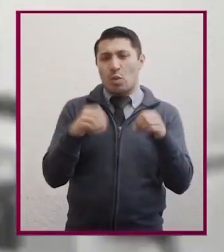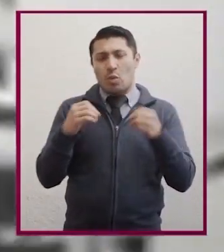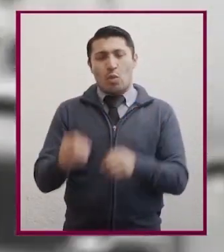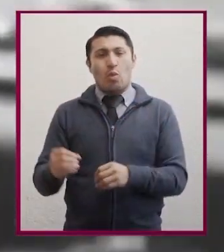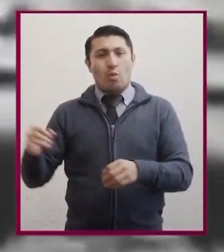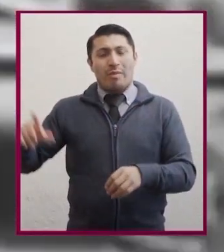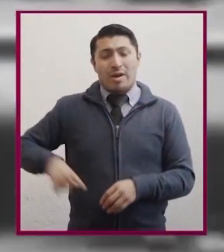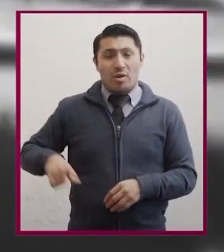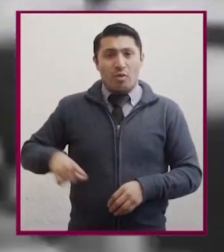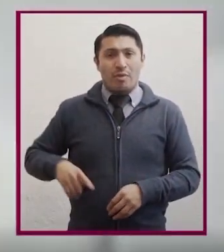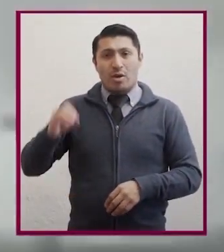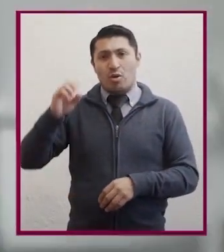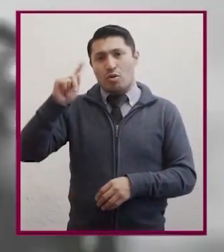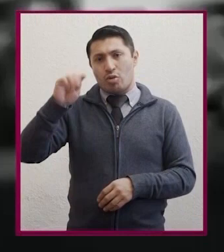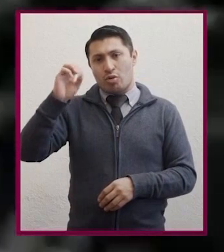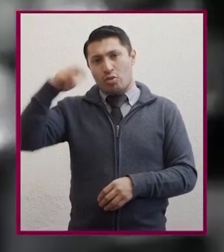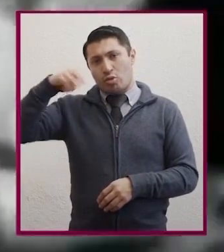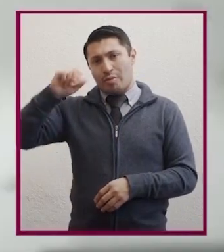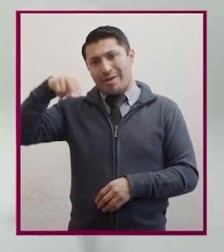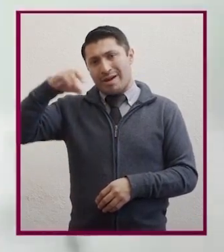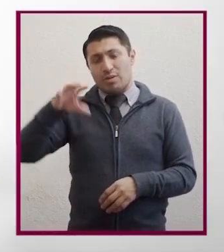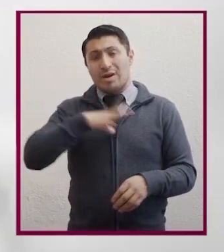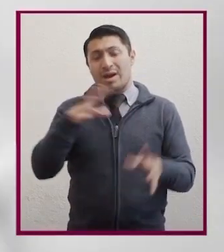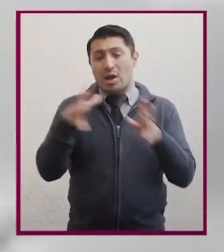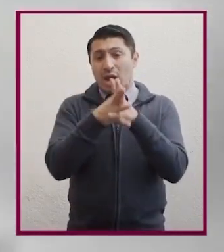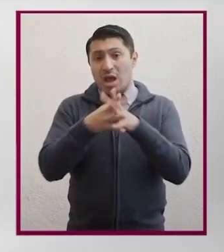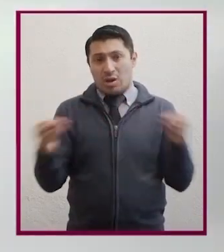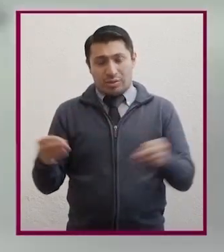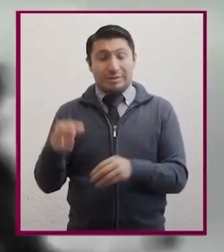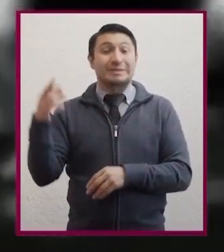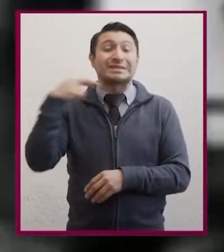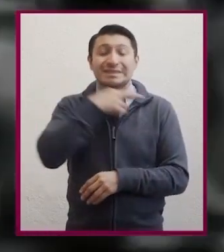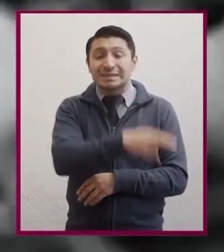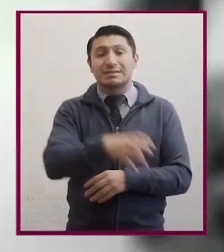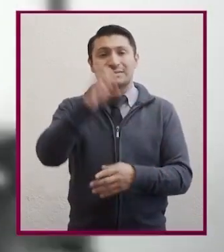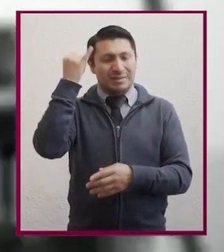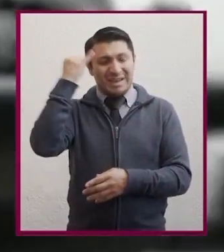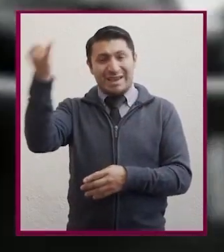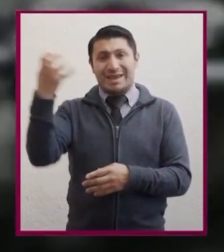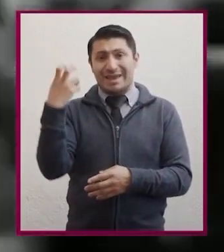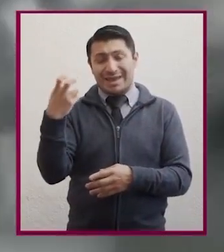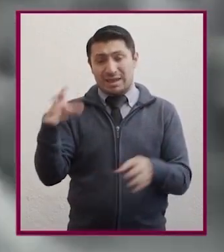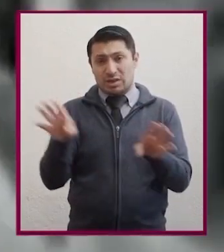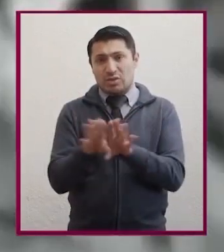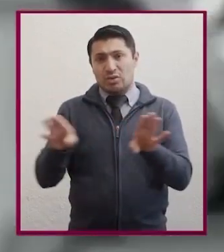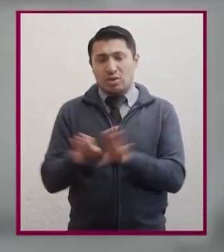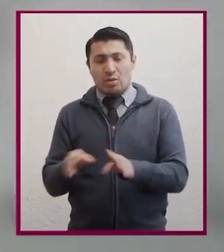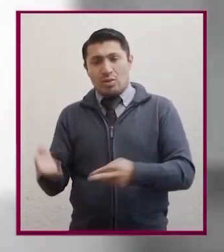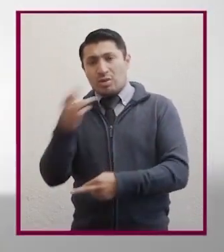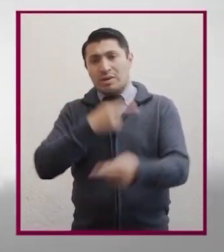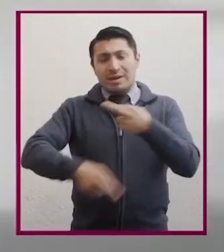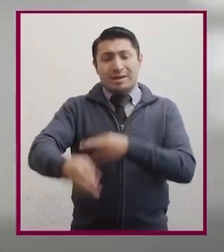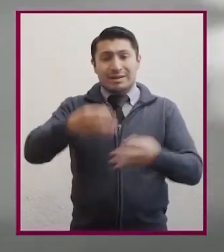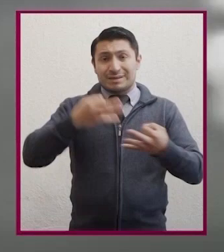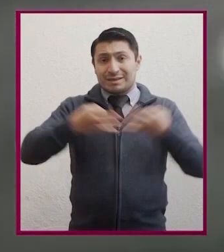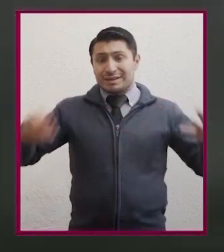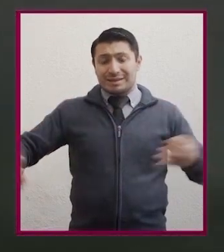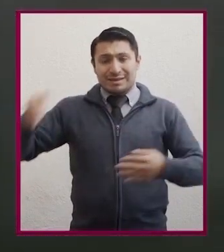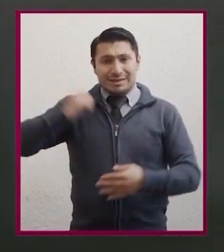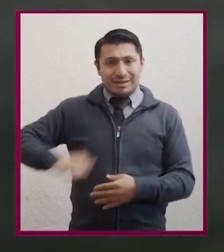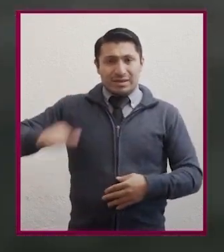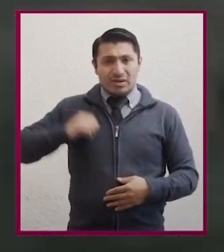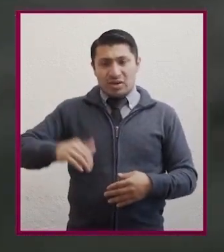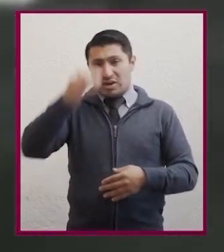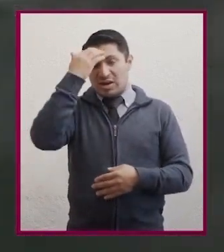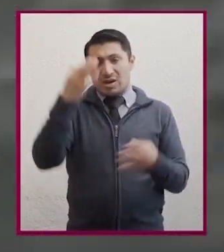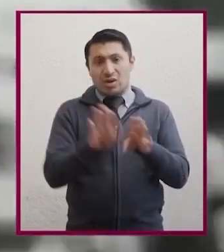Imperio Otomano, su desintegración se veía cercana. La idea de los sionistas era volver a la tierra de sus antepasados, conocida